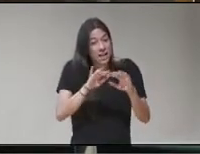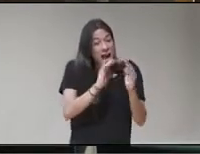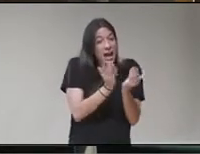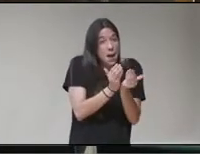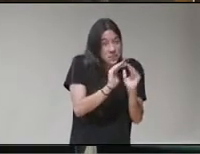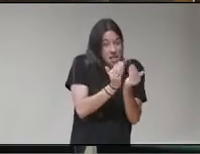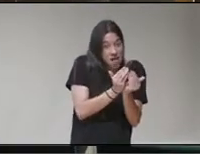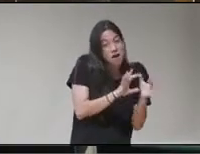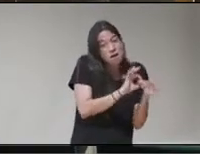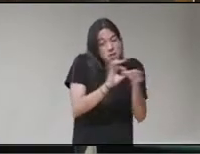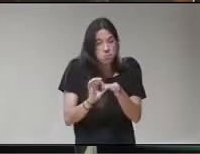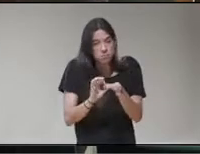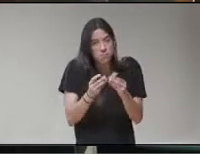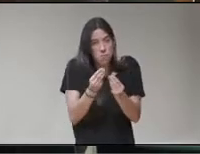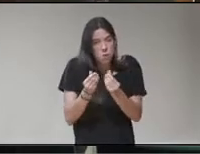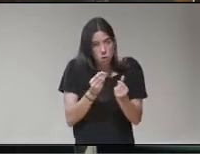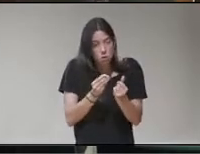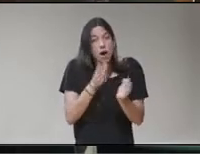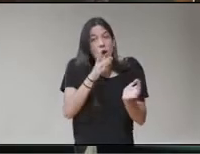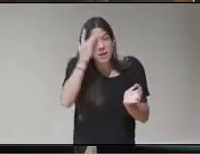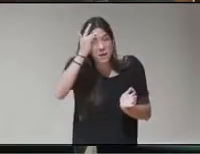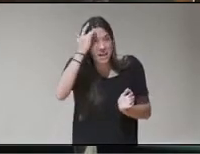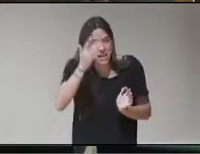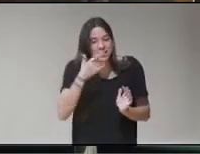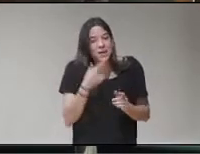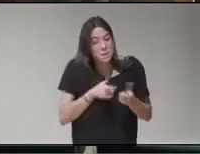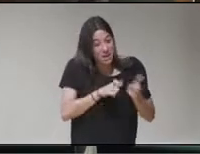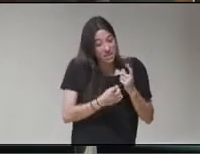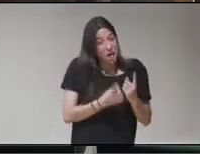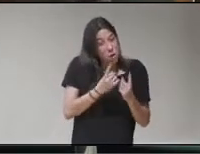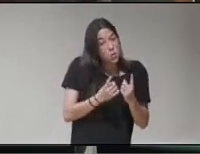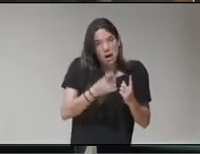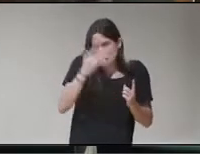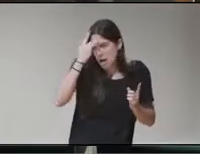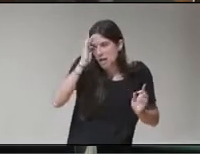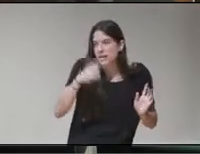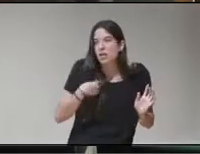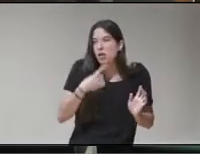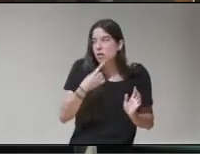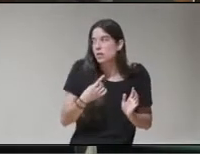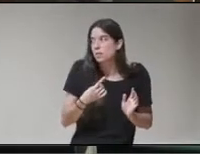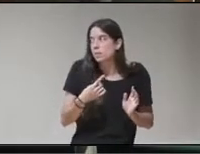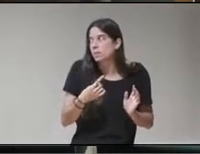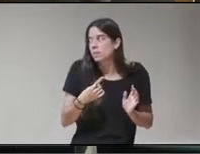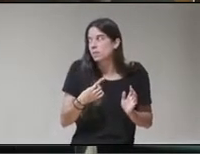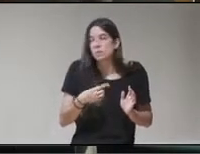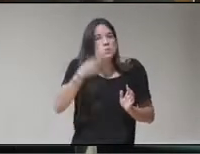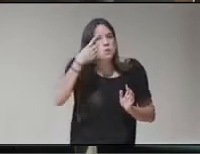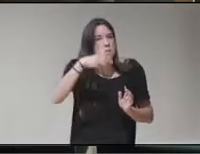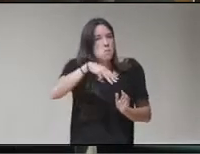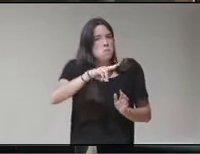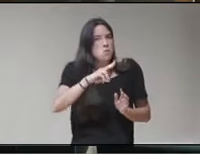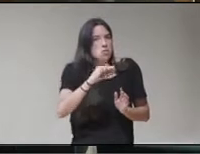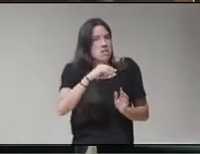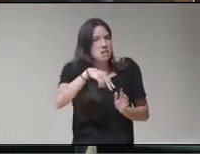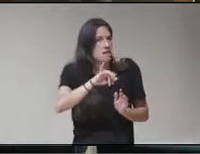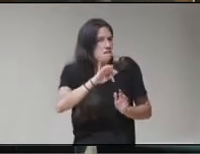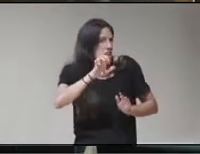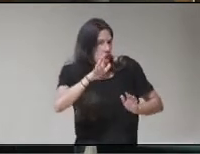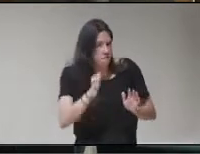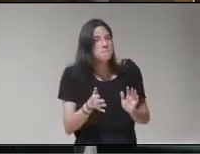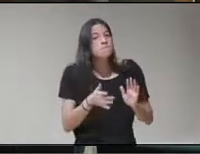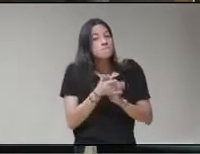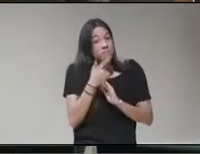ahora imaginaos, por ejemplo, que una de estas bacterias sea, por decir algo, Akkermansia mucinífila, que sabemos que es un organismo